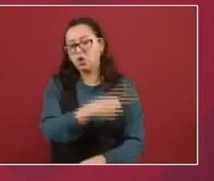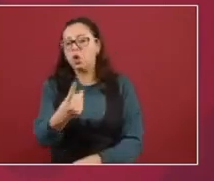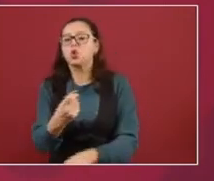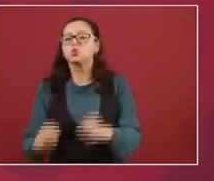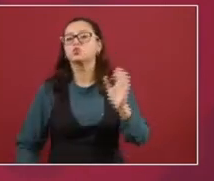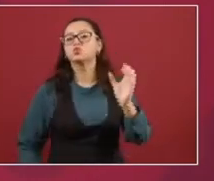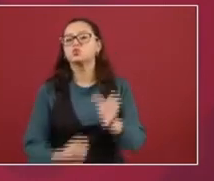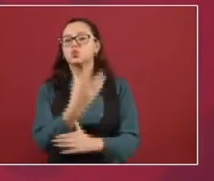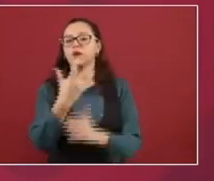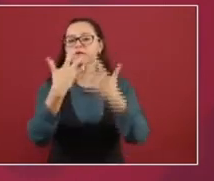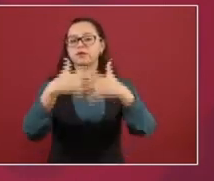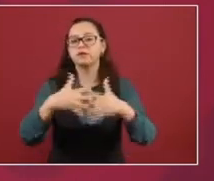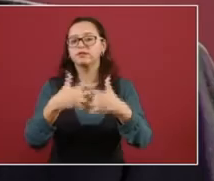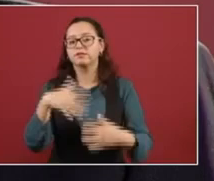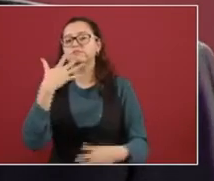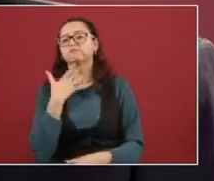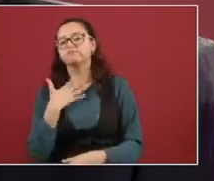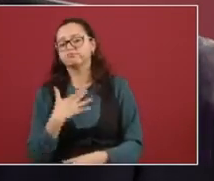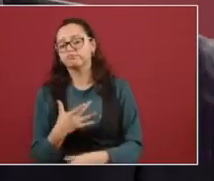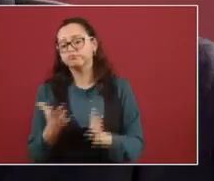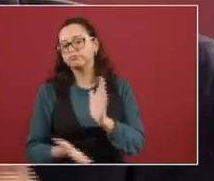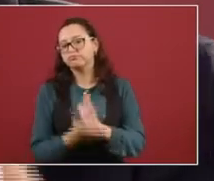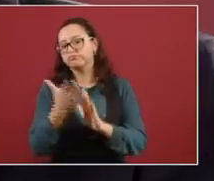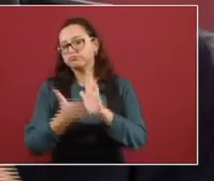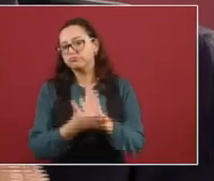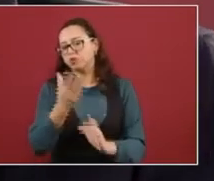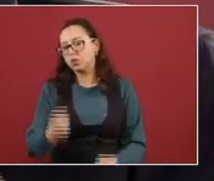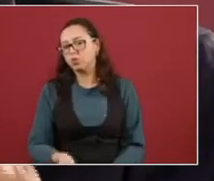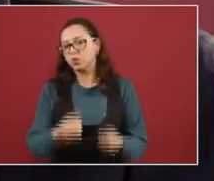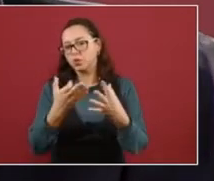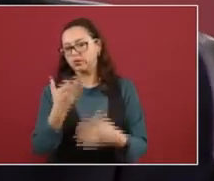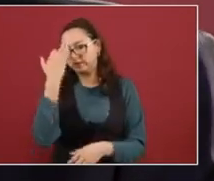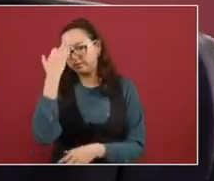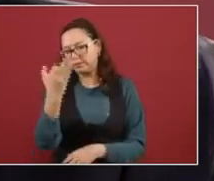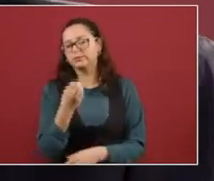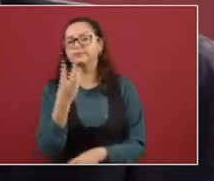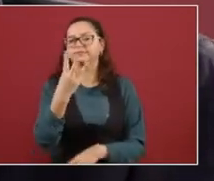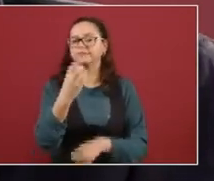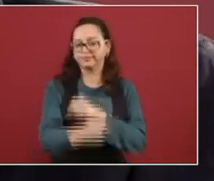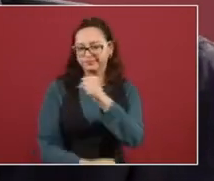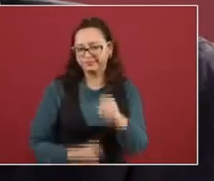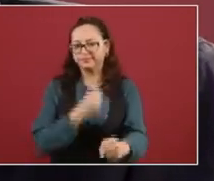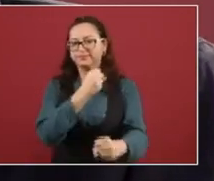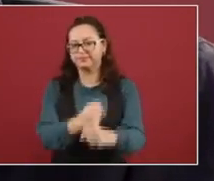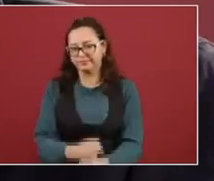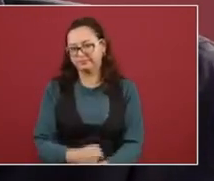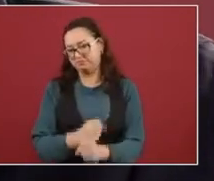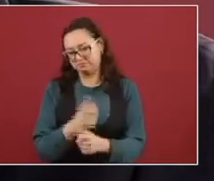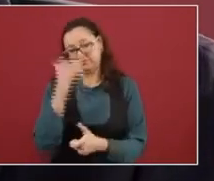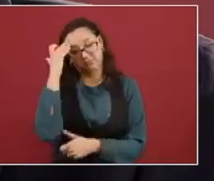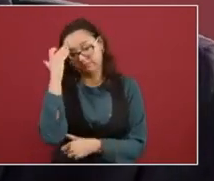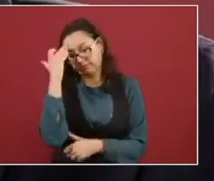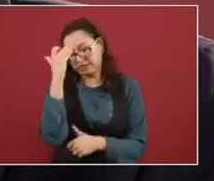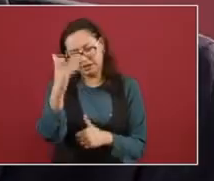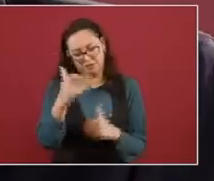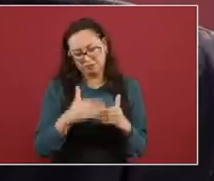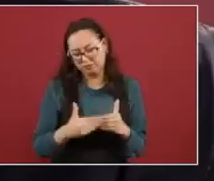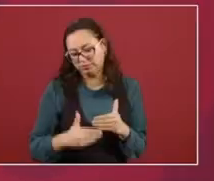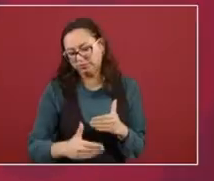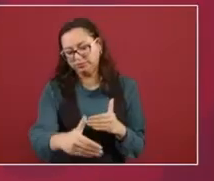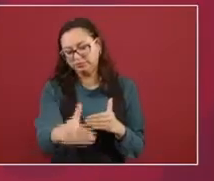refinería, 3 años. Pero en tanto estos proyectos se